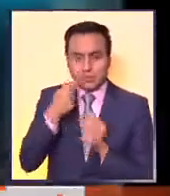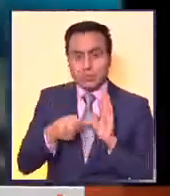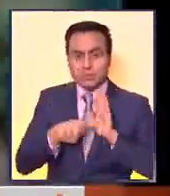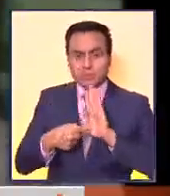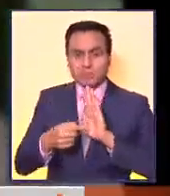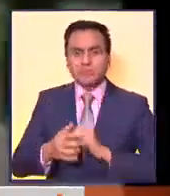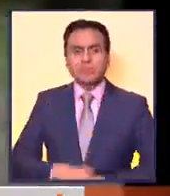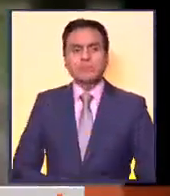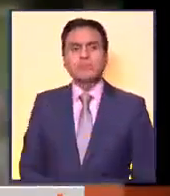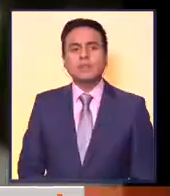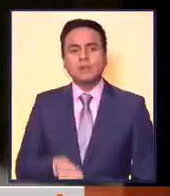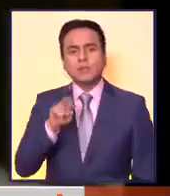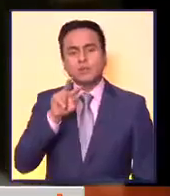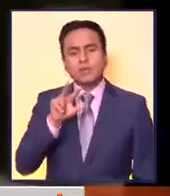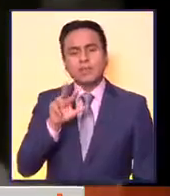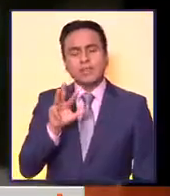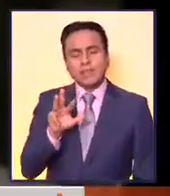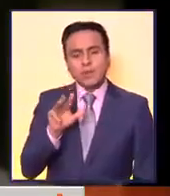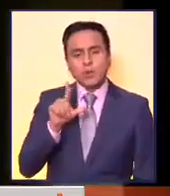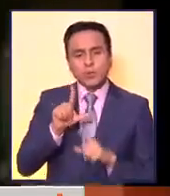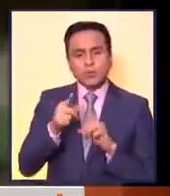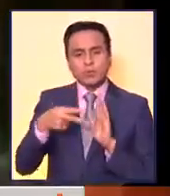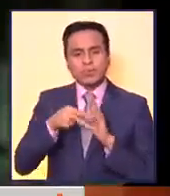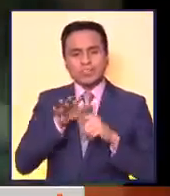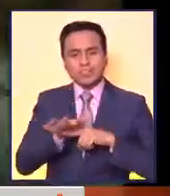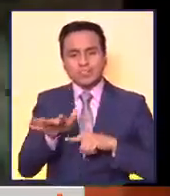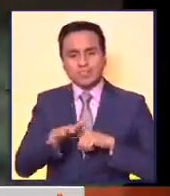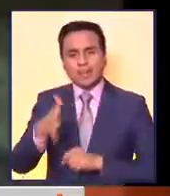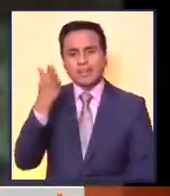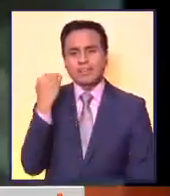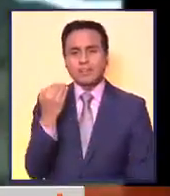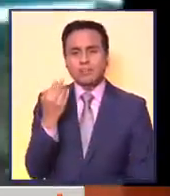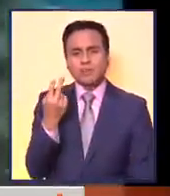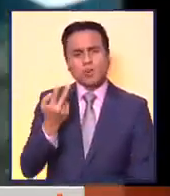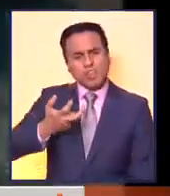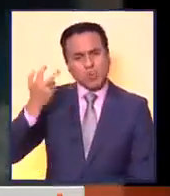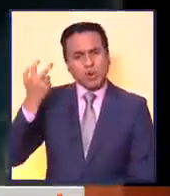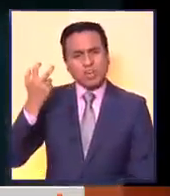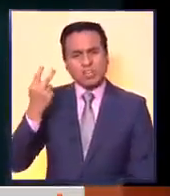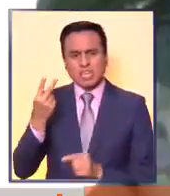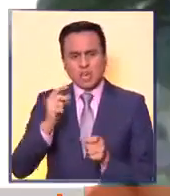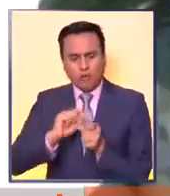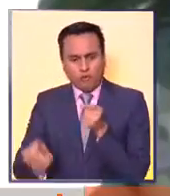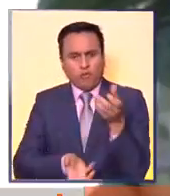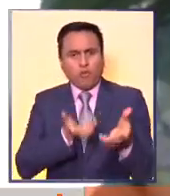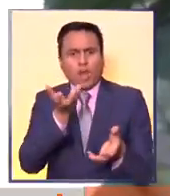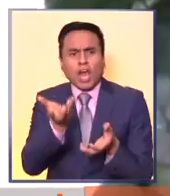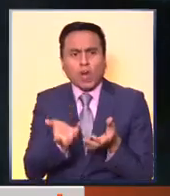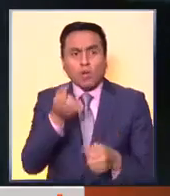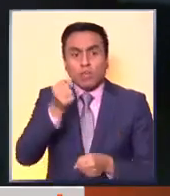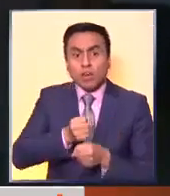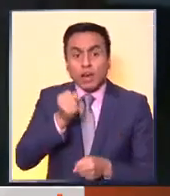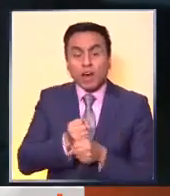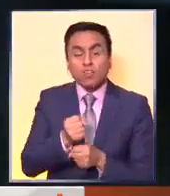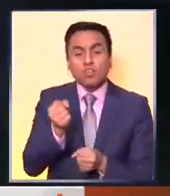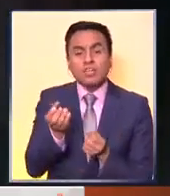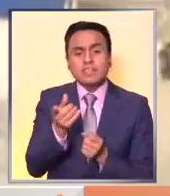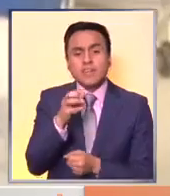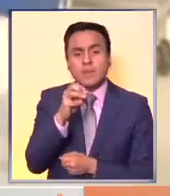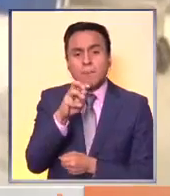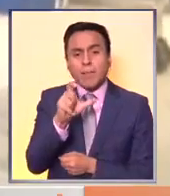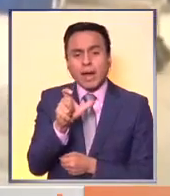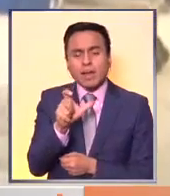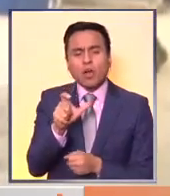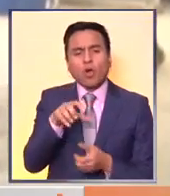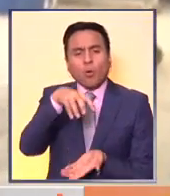Fue el 29 de julio de 2015. 2 delincuentes prendieron fuego a un trabajador de Servipag en la comuna